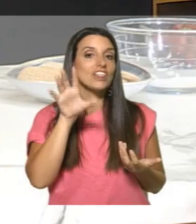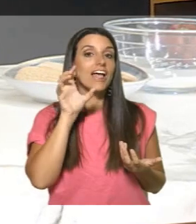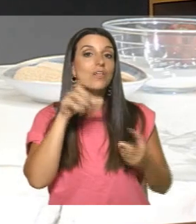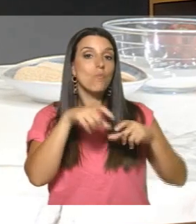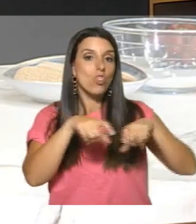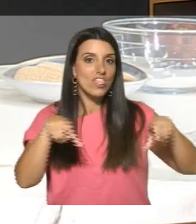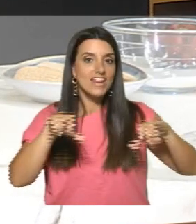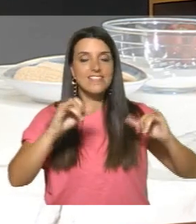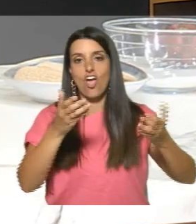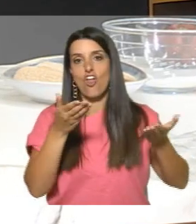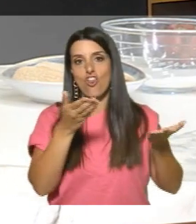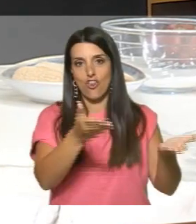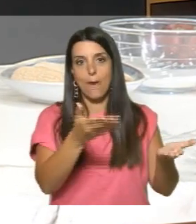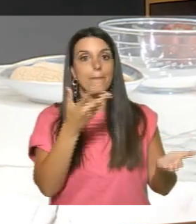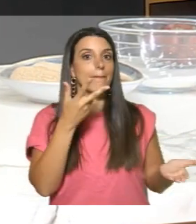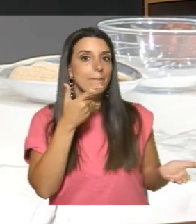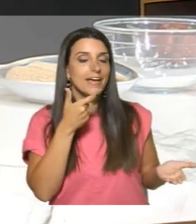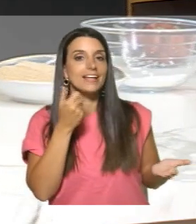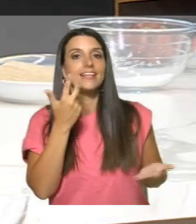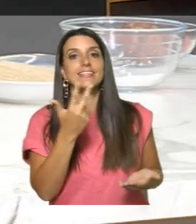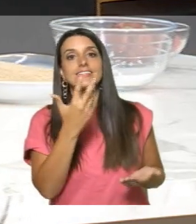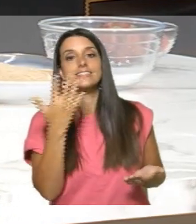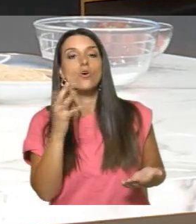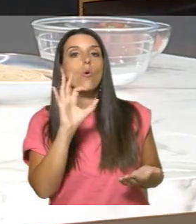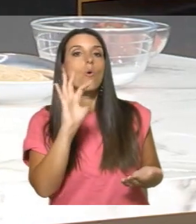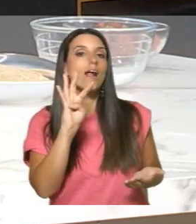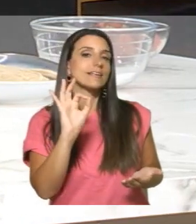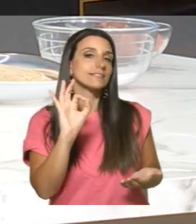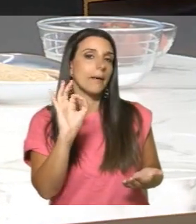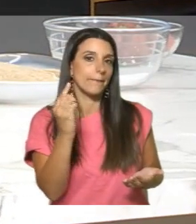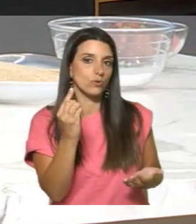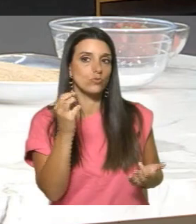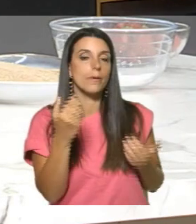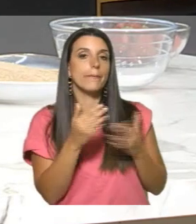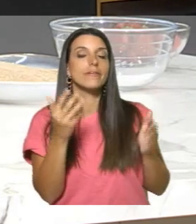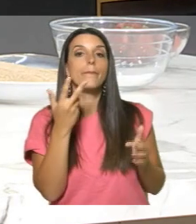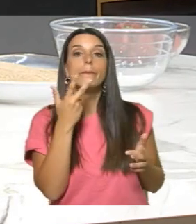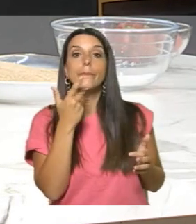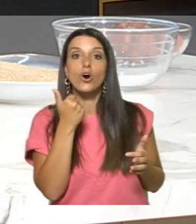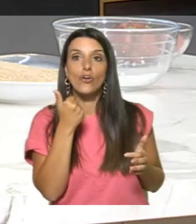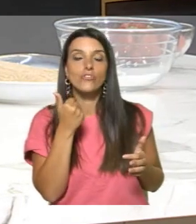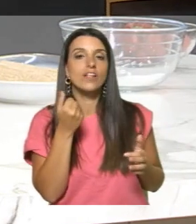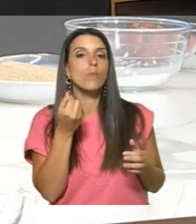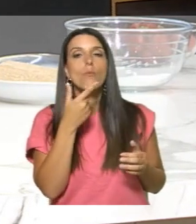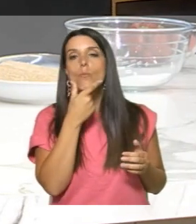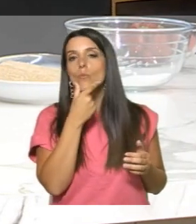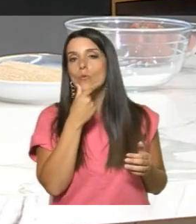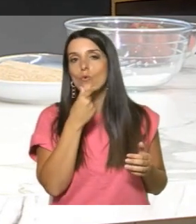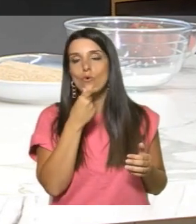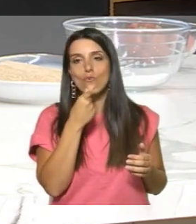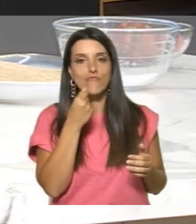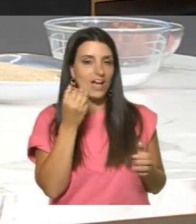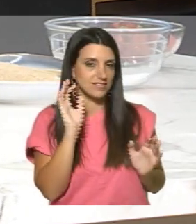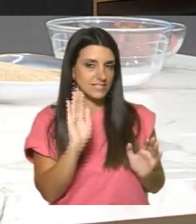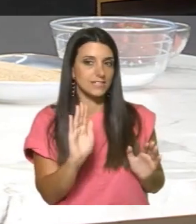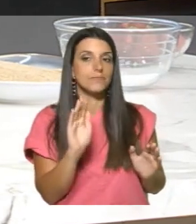lo tenemos en el horno. Me encanta. ¿Está? Acordate, unos 35-40 minutos. Y ahora vamos a empezar con el postre este que te decía que es como súper fácil, es como ensamble de